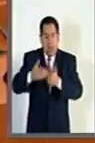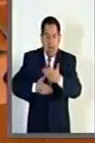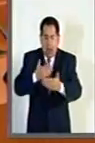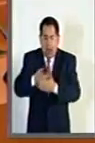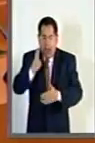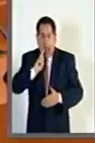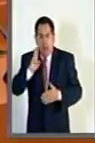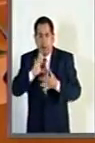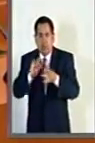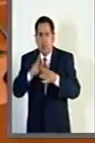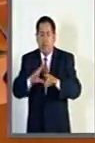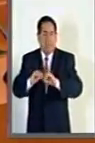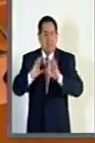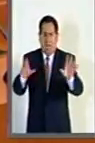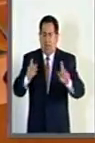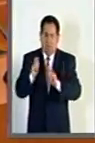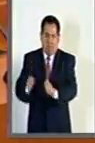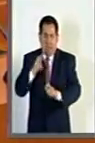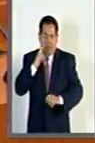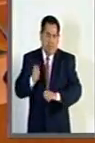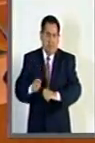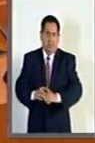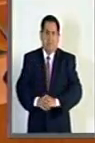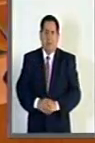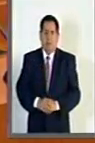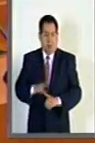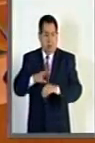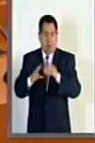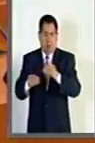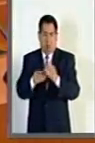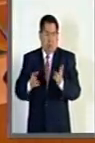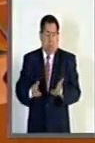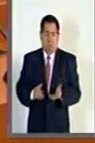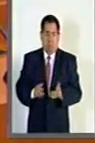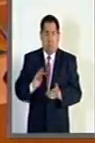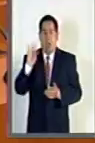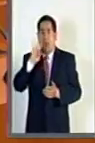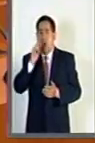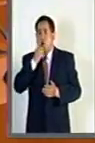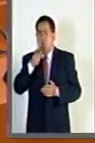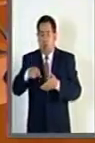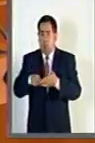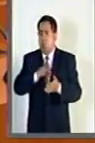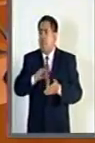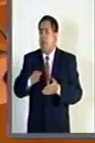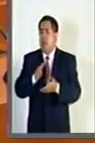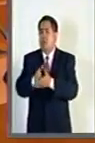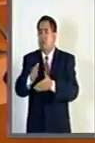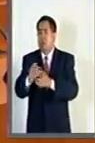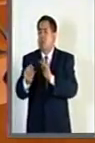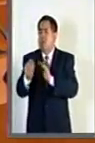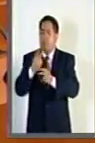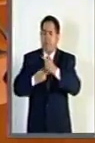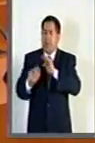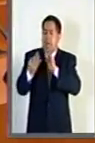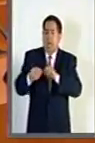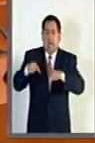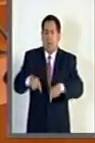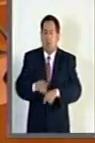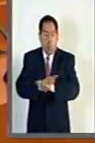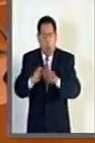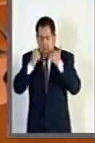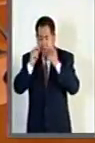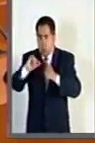de las funciones encomendadas, para que cualquier autoridad pueda comparecer ante esta comisión